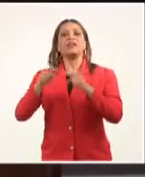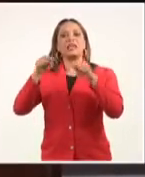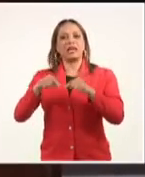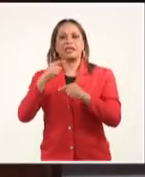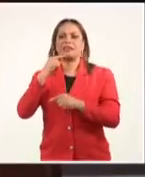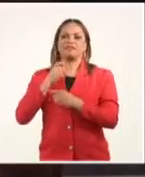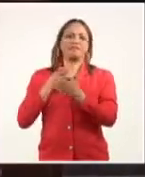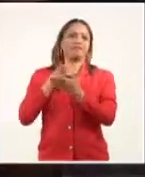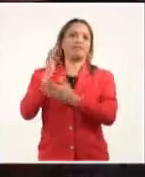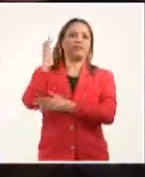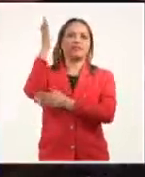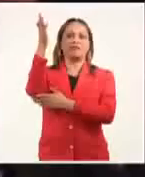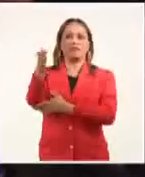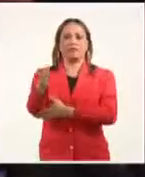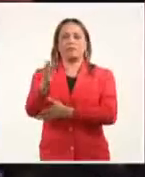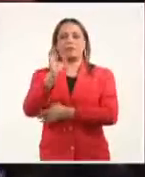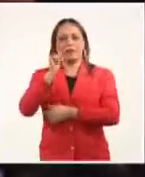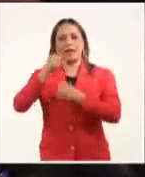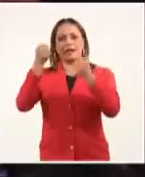estaremos.